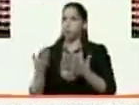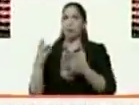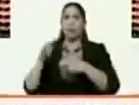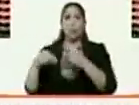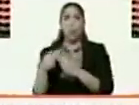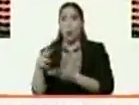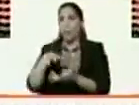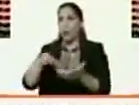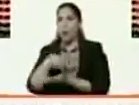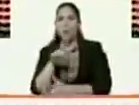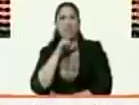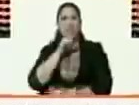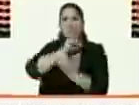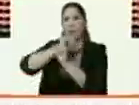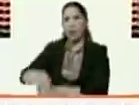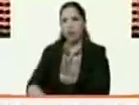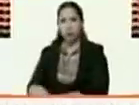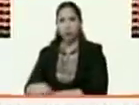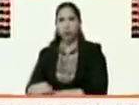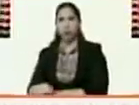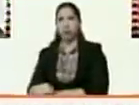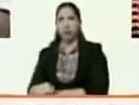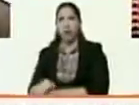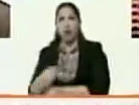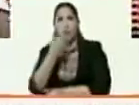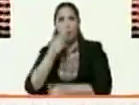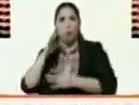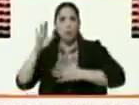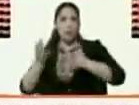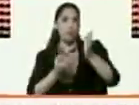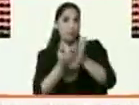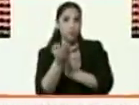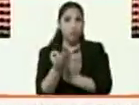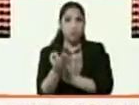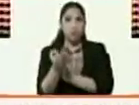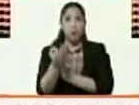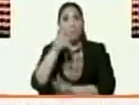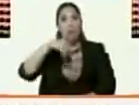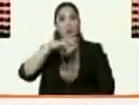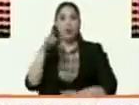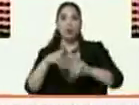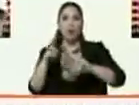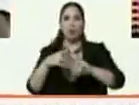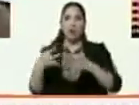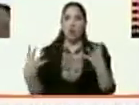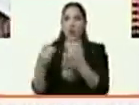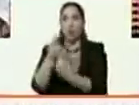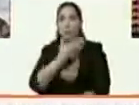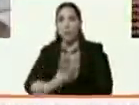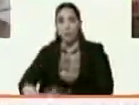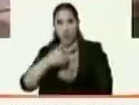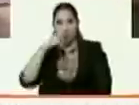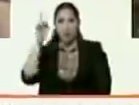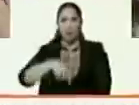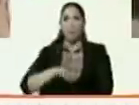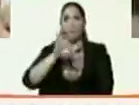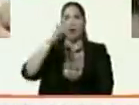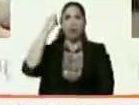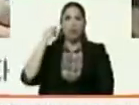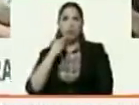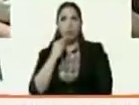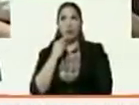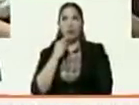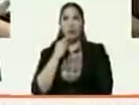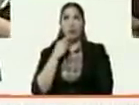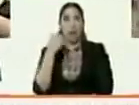problemas quien derrote el compromiso y la lealtad del pueblo del Táchira con el presidente Nicolás Maduro y con la patria bolivariana.